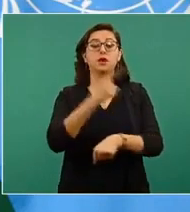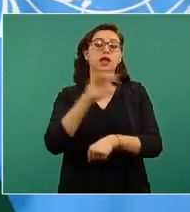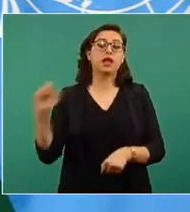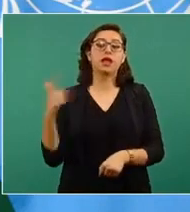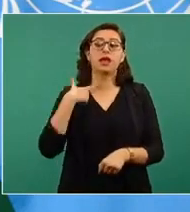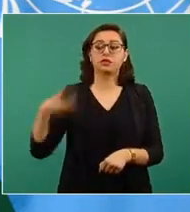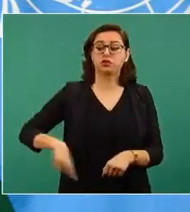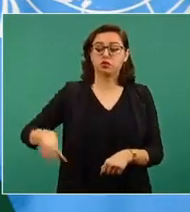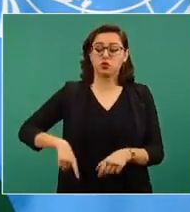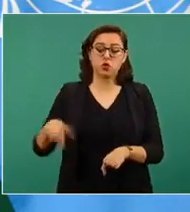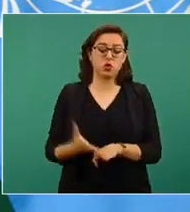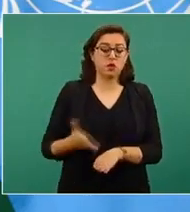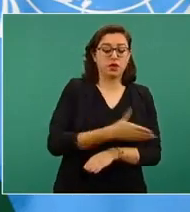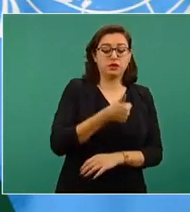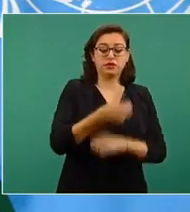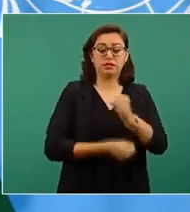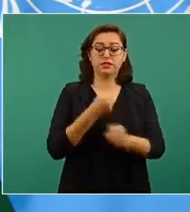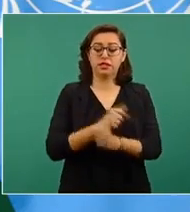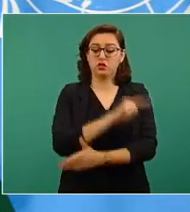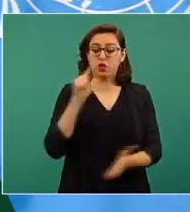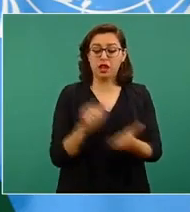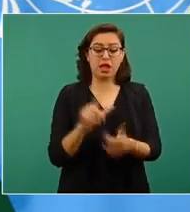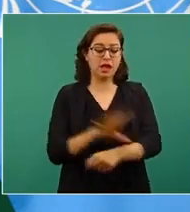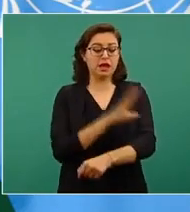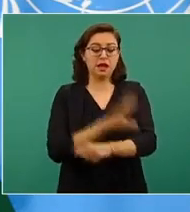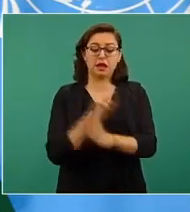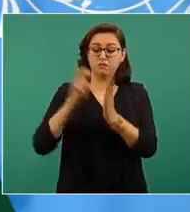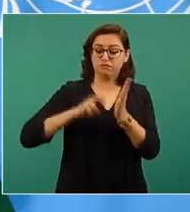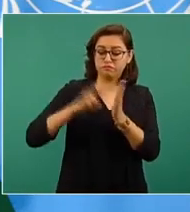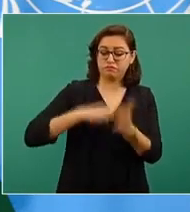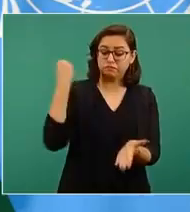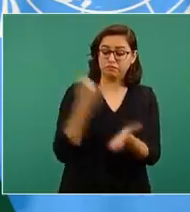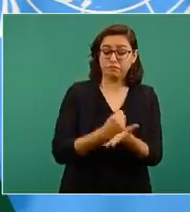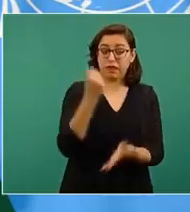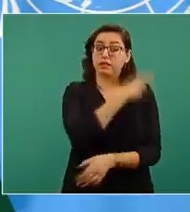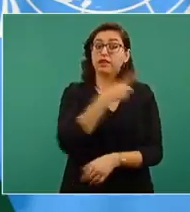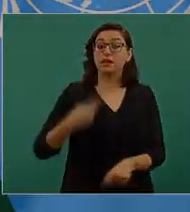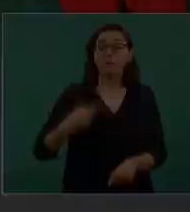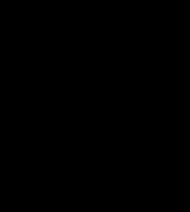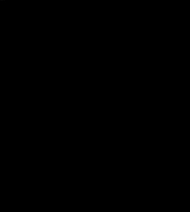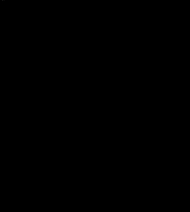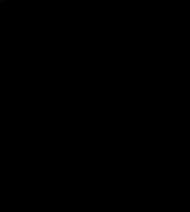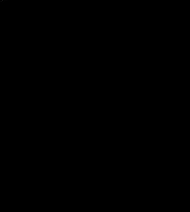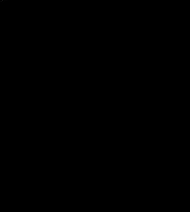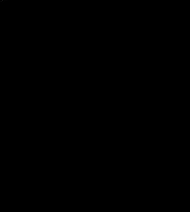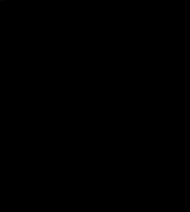energética que se aprobó, no lo olvidemos, porque no